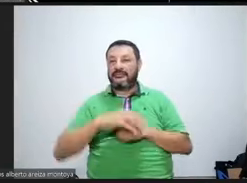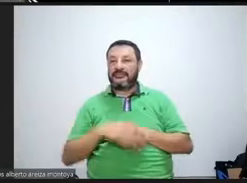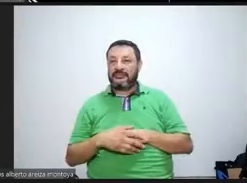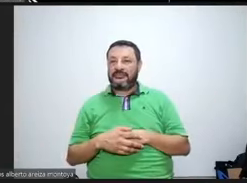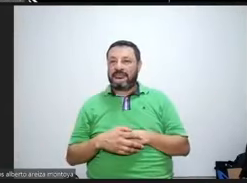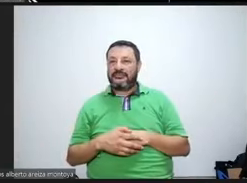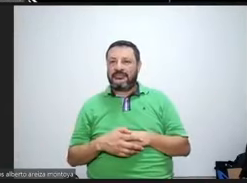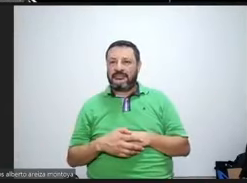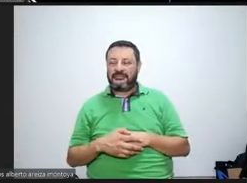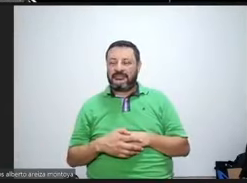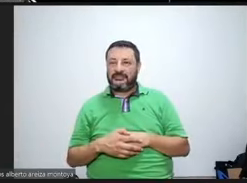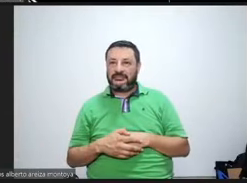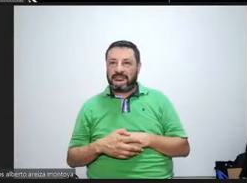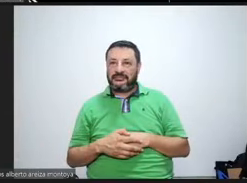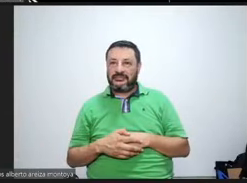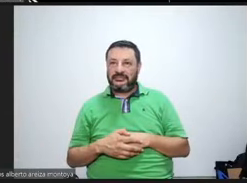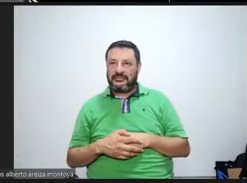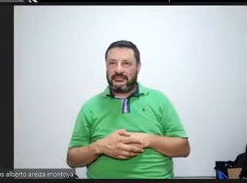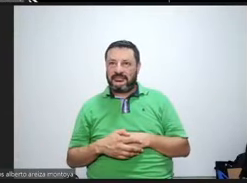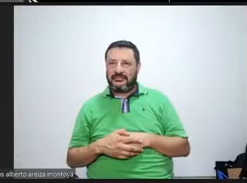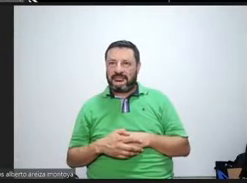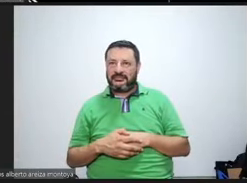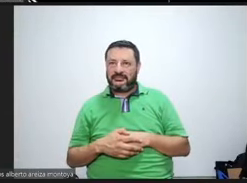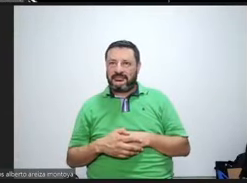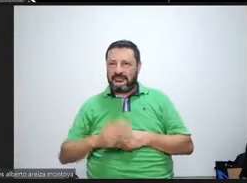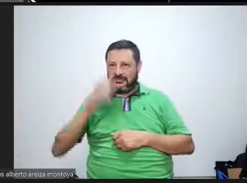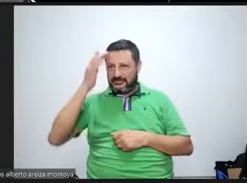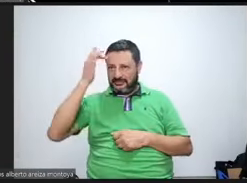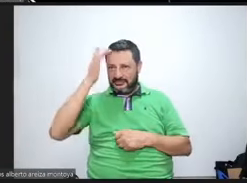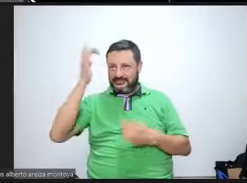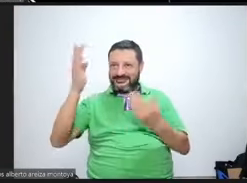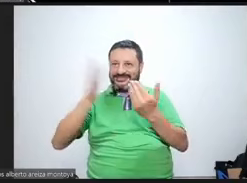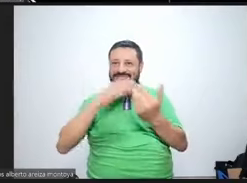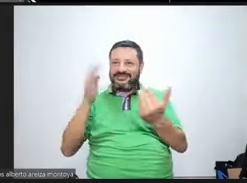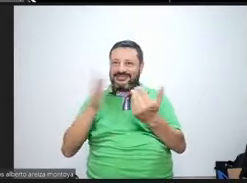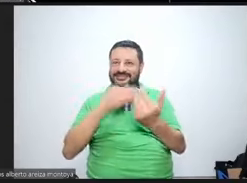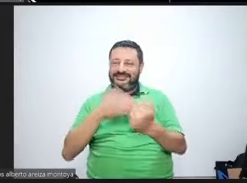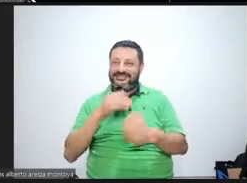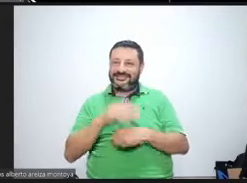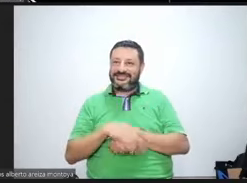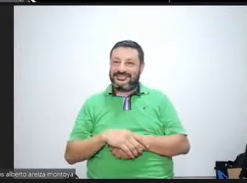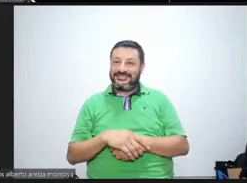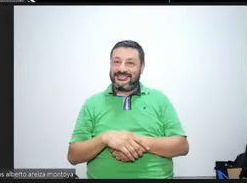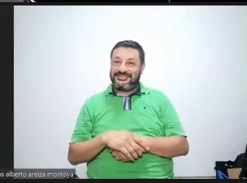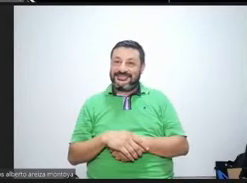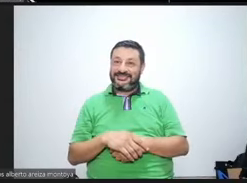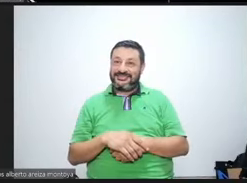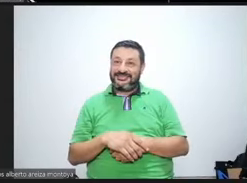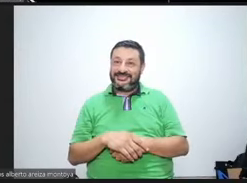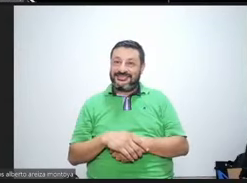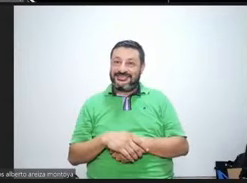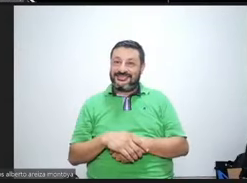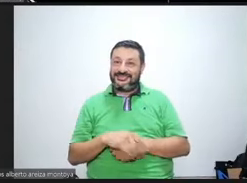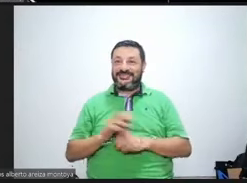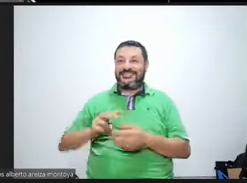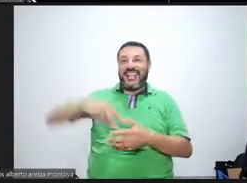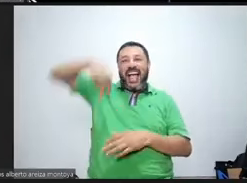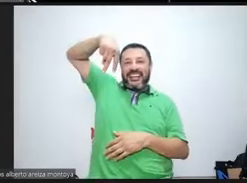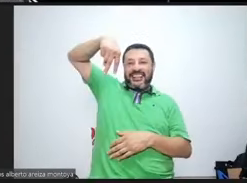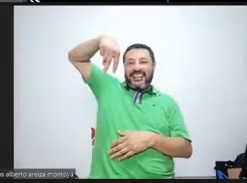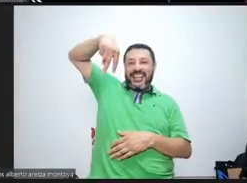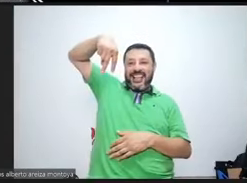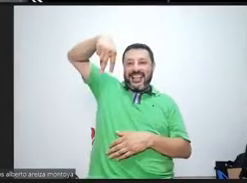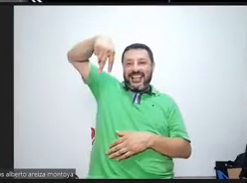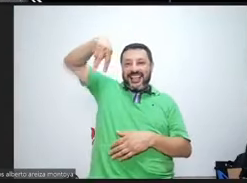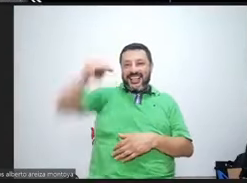asimétricas. Entonces yo dije, no, pero eso es muy fácil, porque es que una gritaba, arriba, y la otra gritaba,